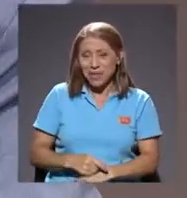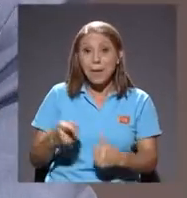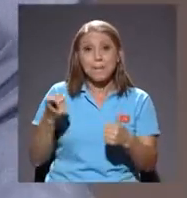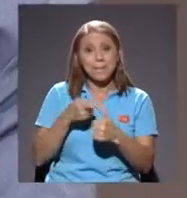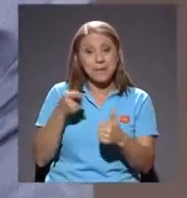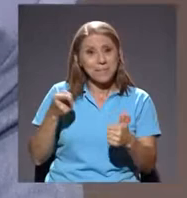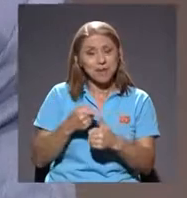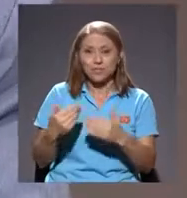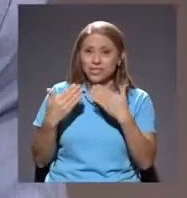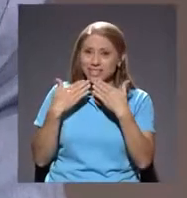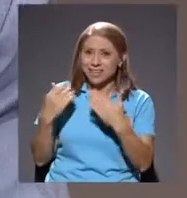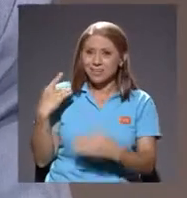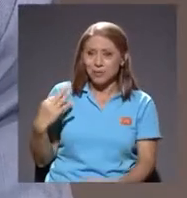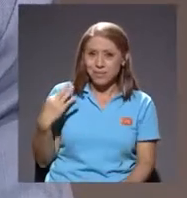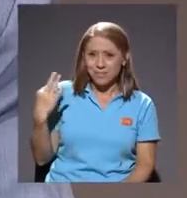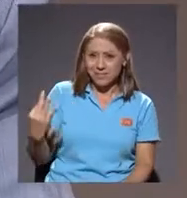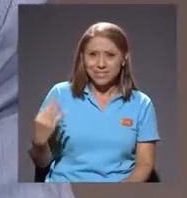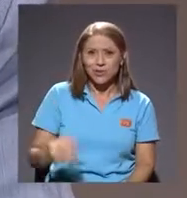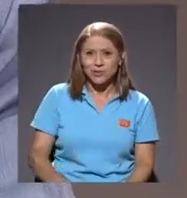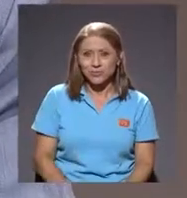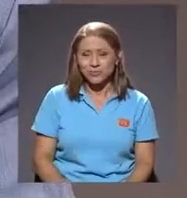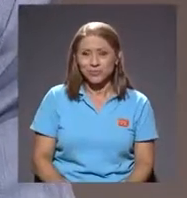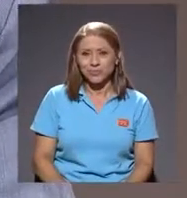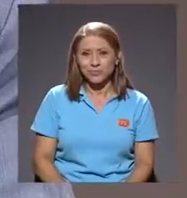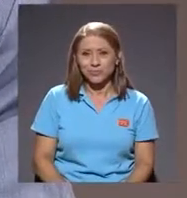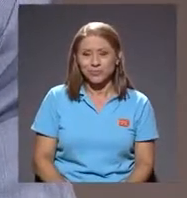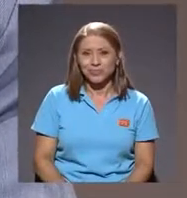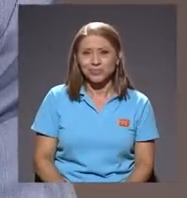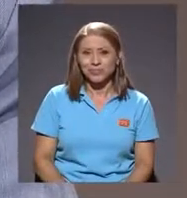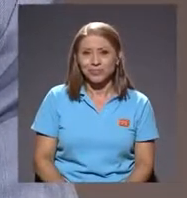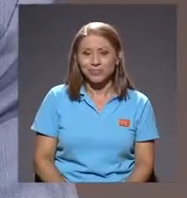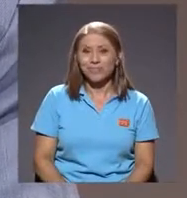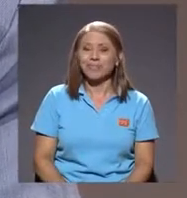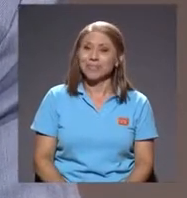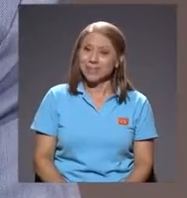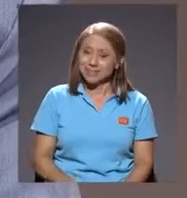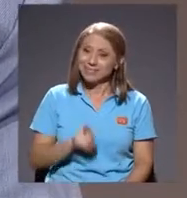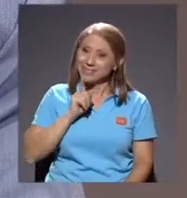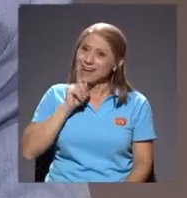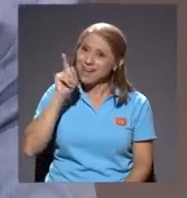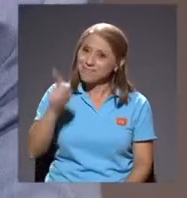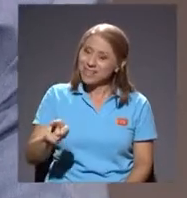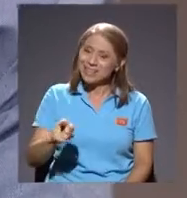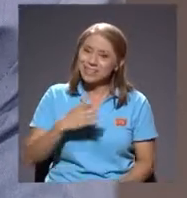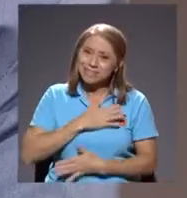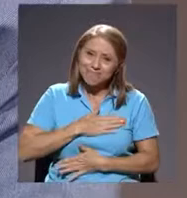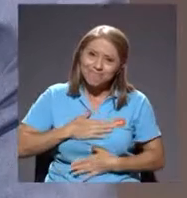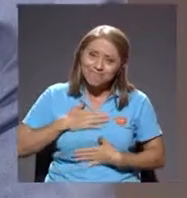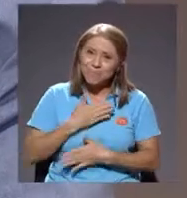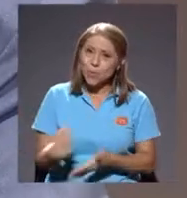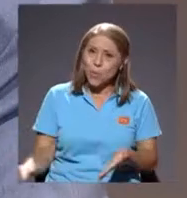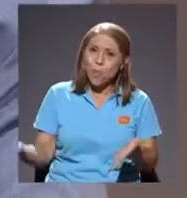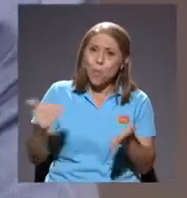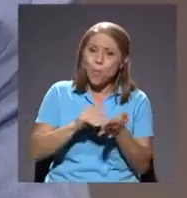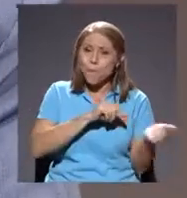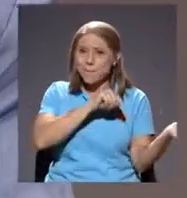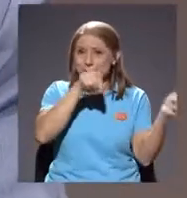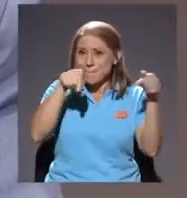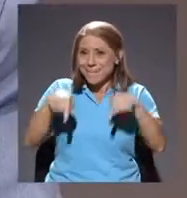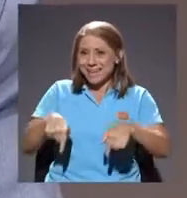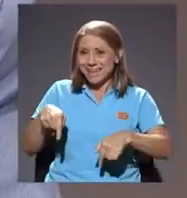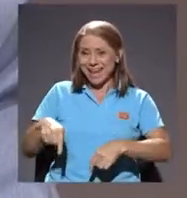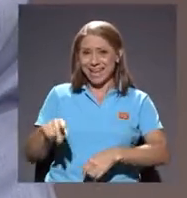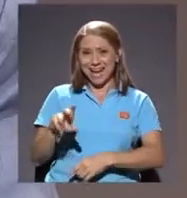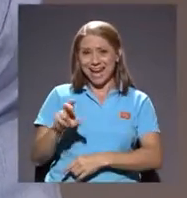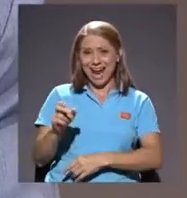muchas gracias por la invitación me es realmente placentero volver a este canal al